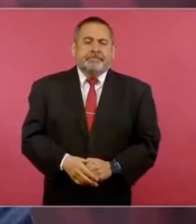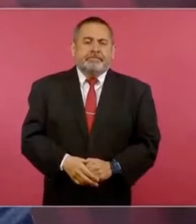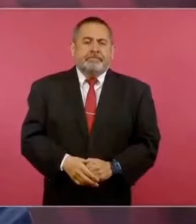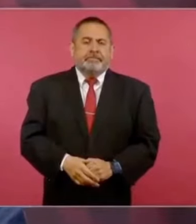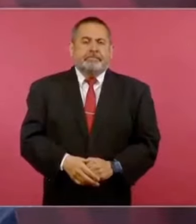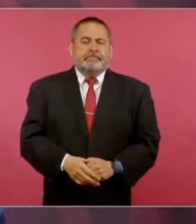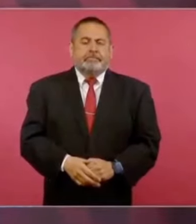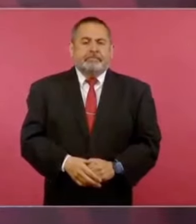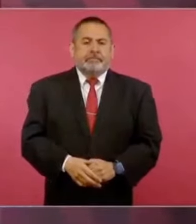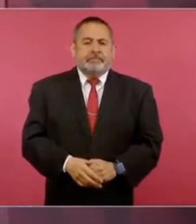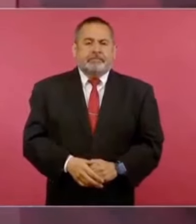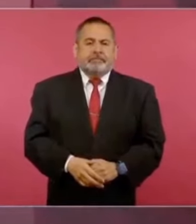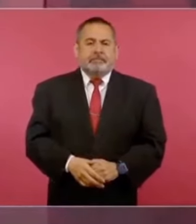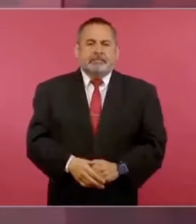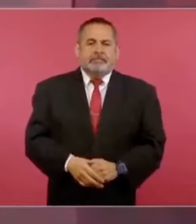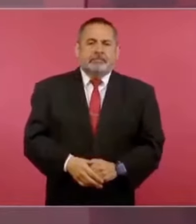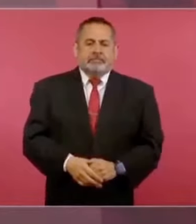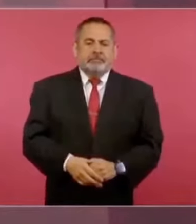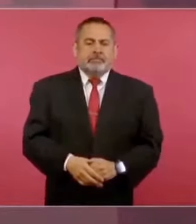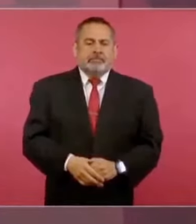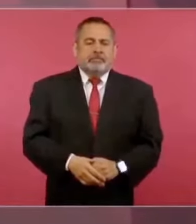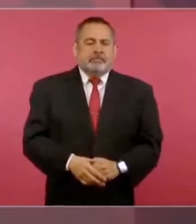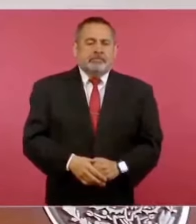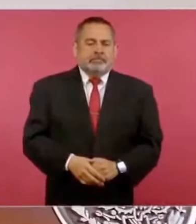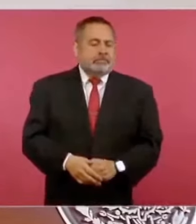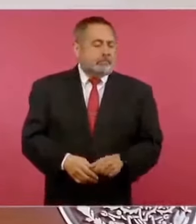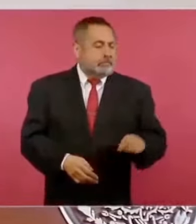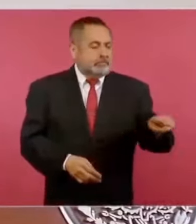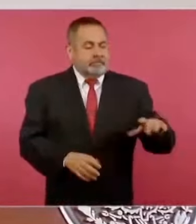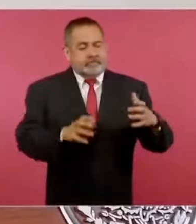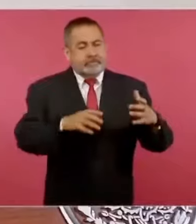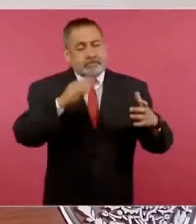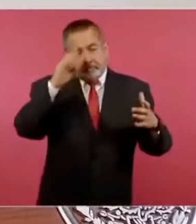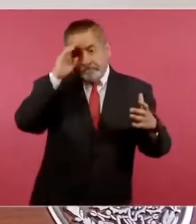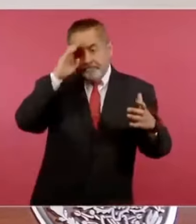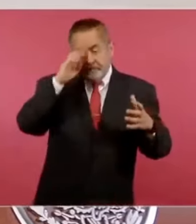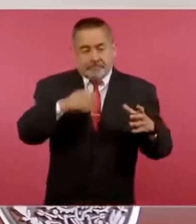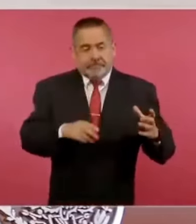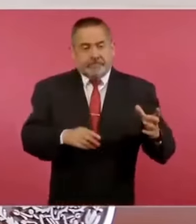que piensan que de esta manera